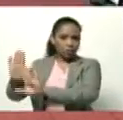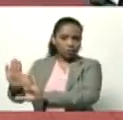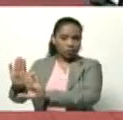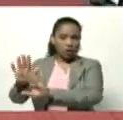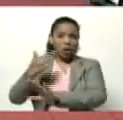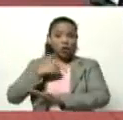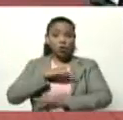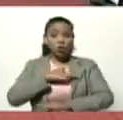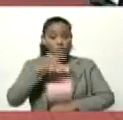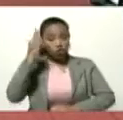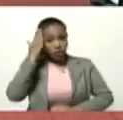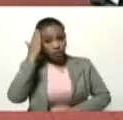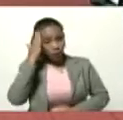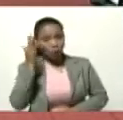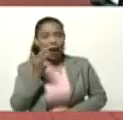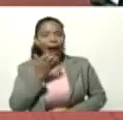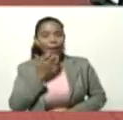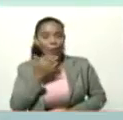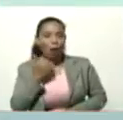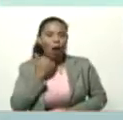sabemos, voy a poner un contraejemplo.